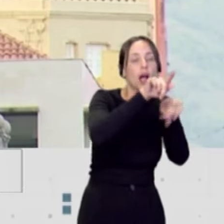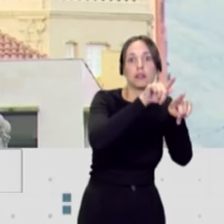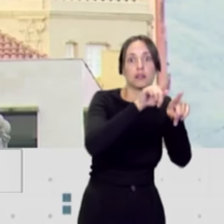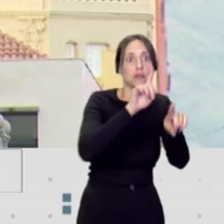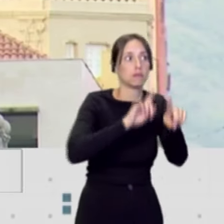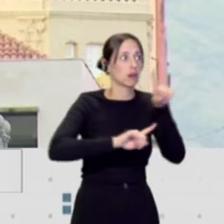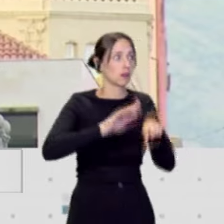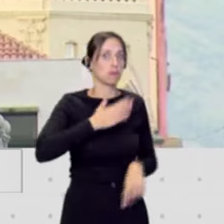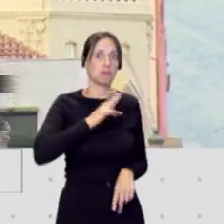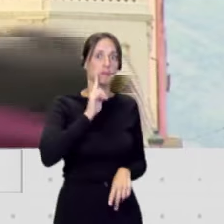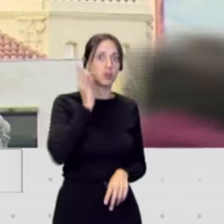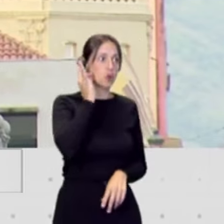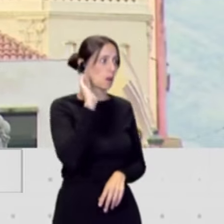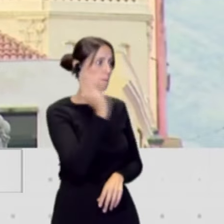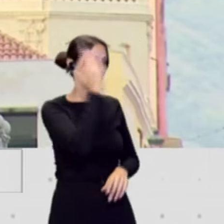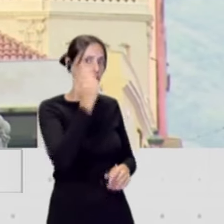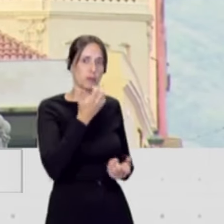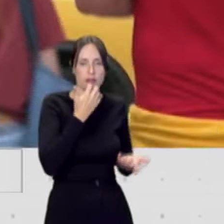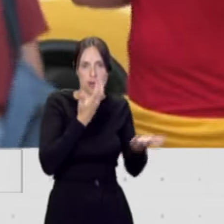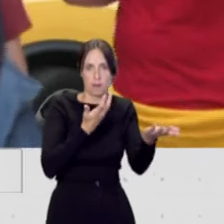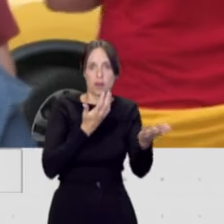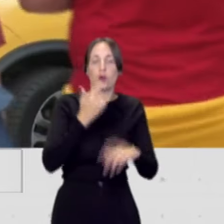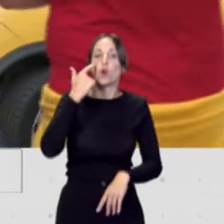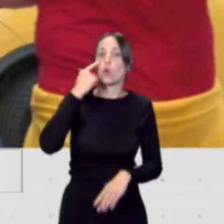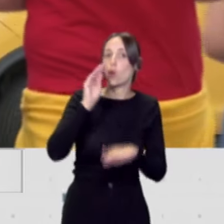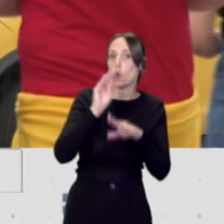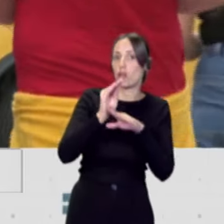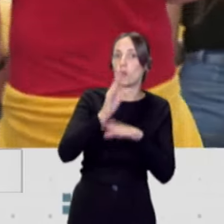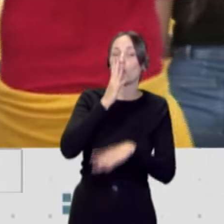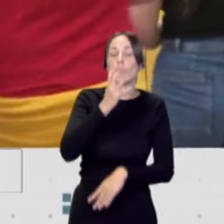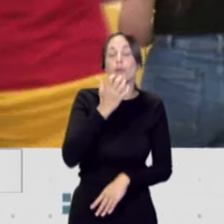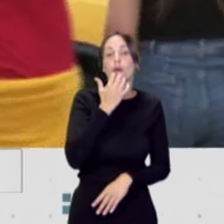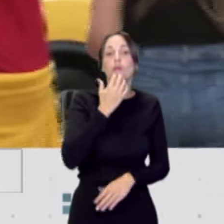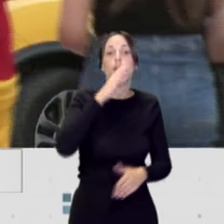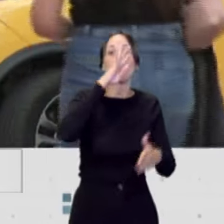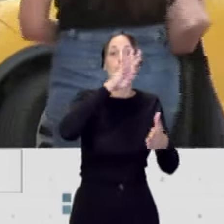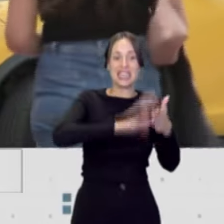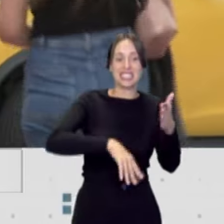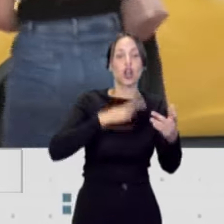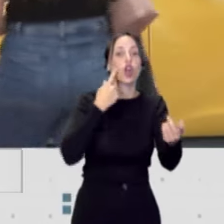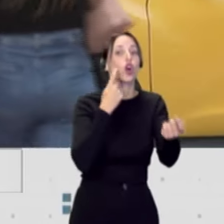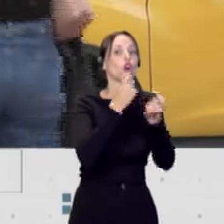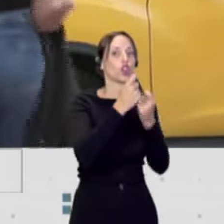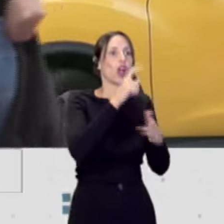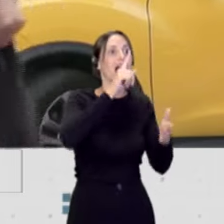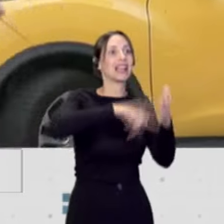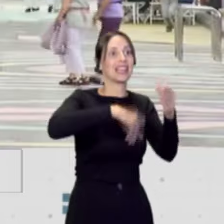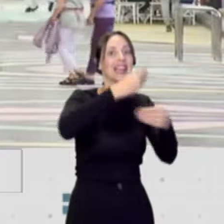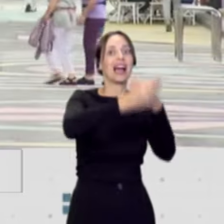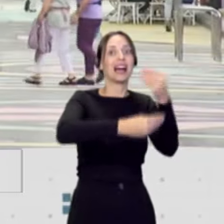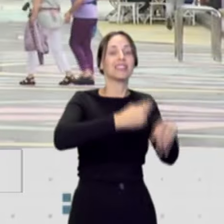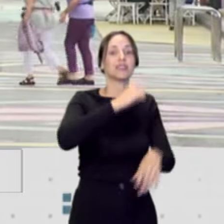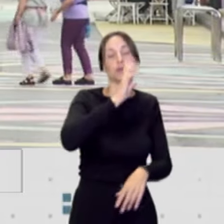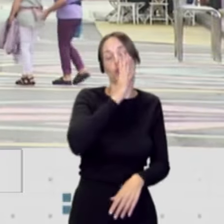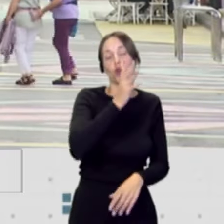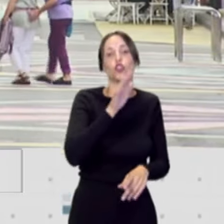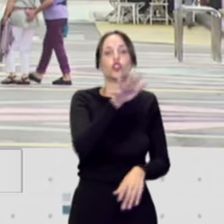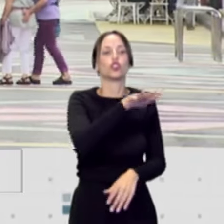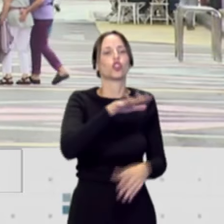digo, mucho cuidado. En Barcelona se ha hecho lo del control de alquileres, declarando zona tensionada. Lo que han conseguido es una rebaja en el precio del 10%,